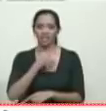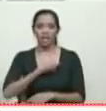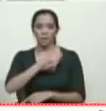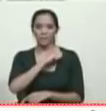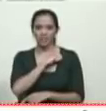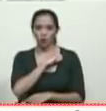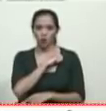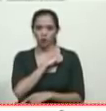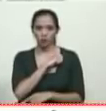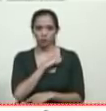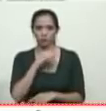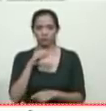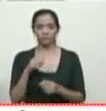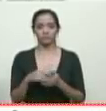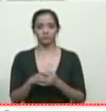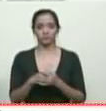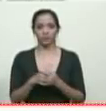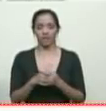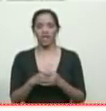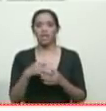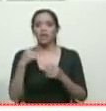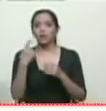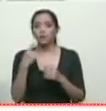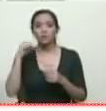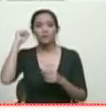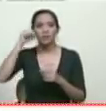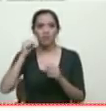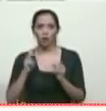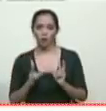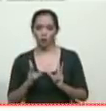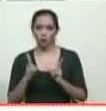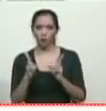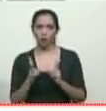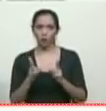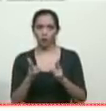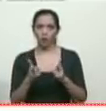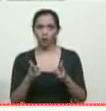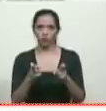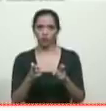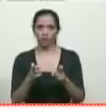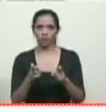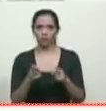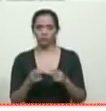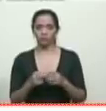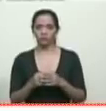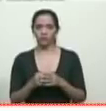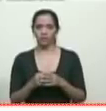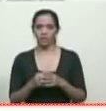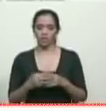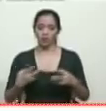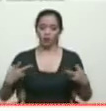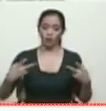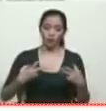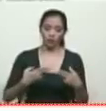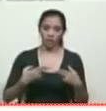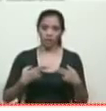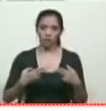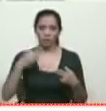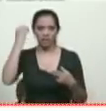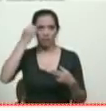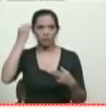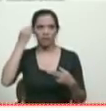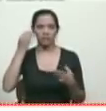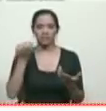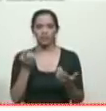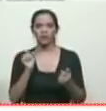Bosé. Resulta que es un video recortado y manipulado para que se piense que es una cárcel